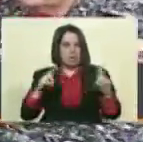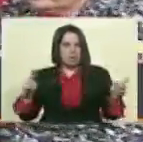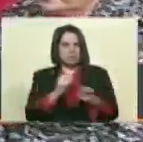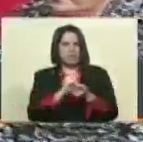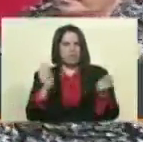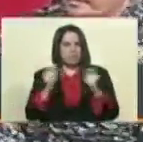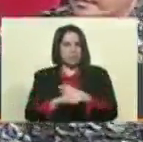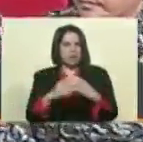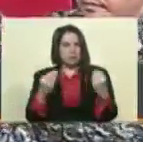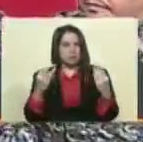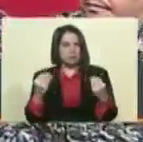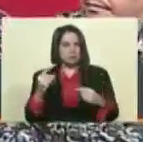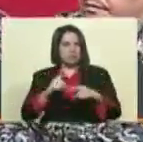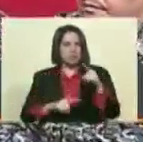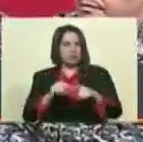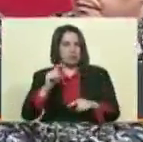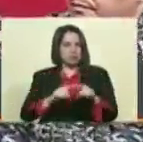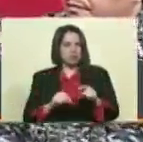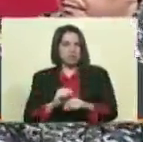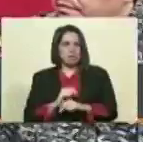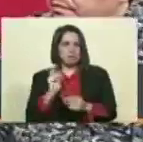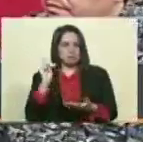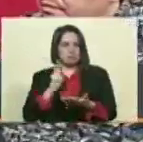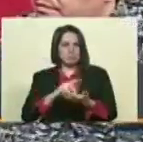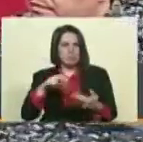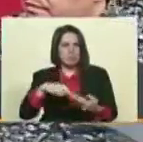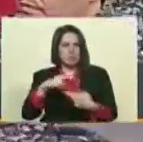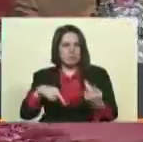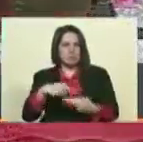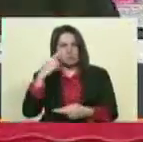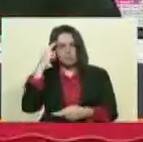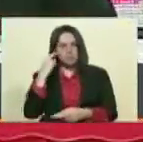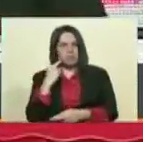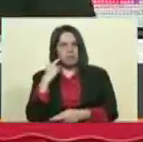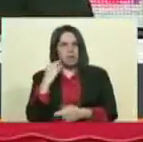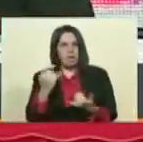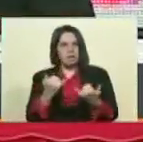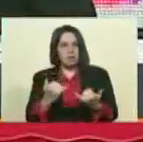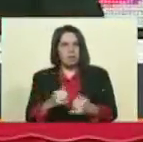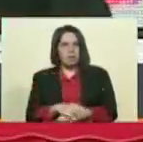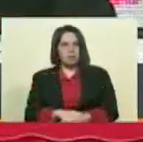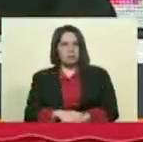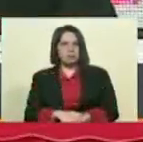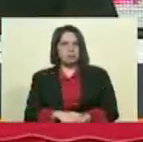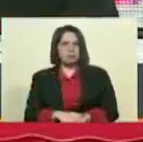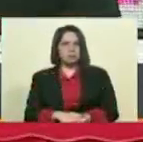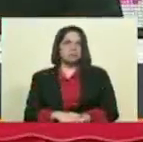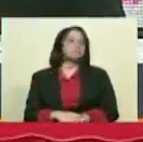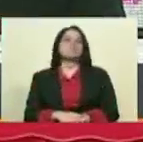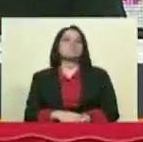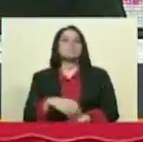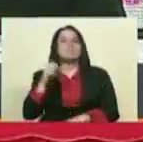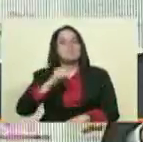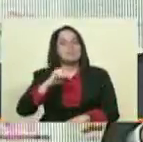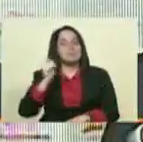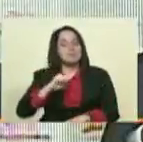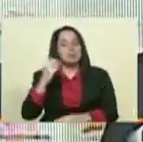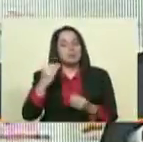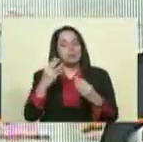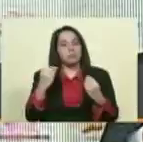cosas desde que llegó la Revolución Bolivariana hasta este momento, compañero presidente. Así es. Bueno, muchas gracias,